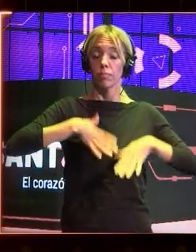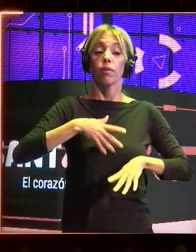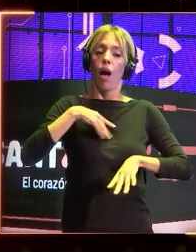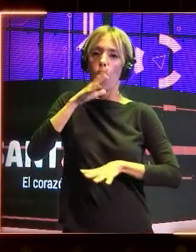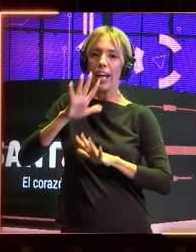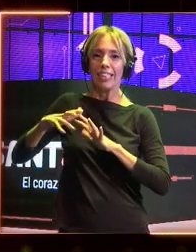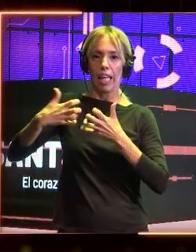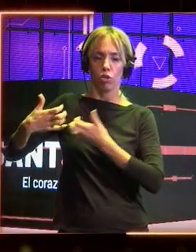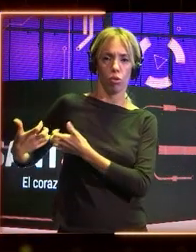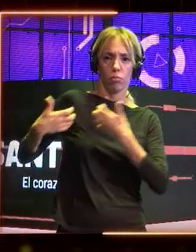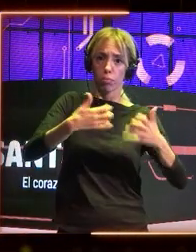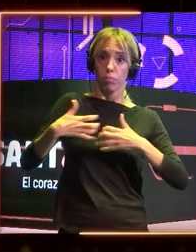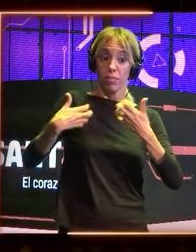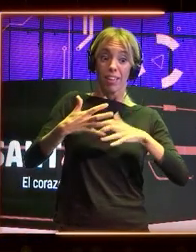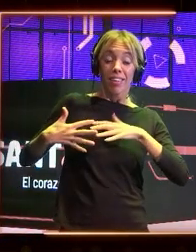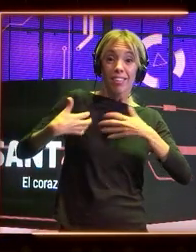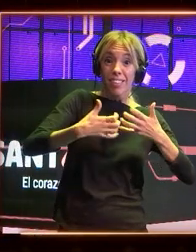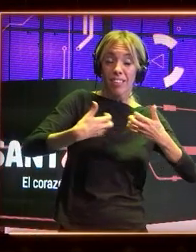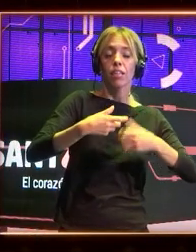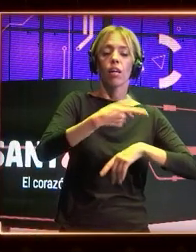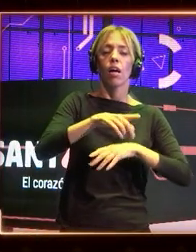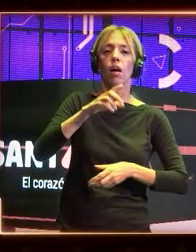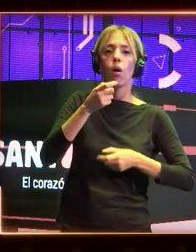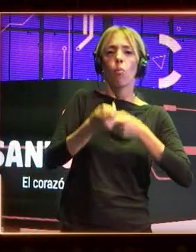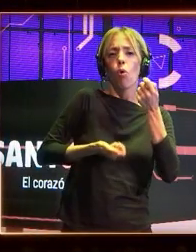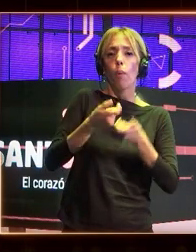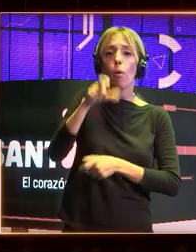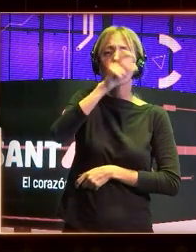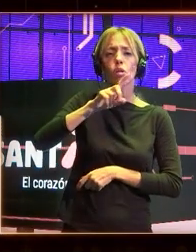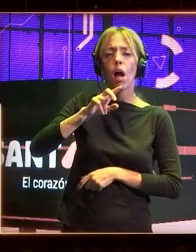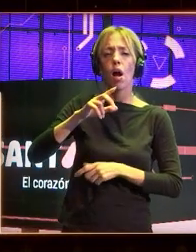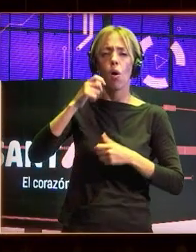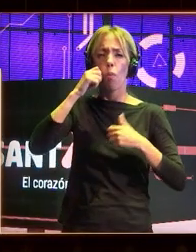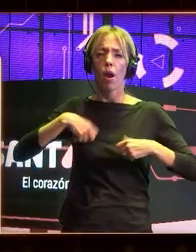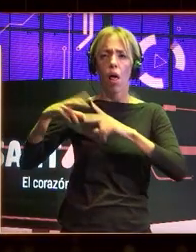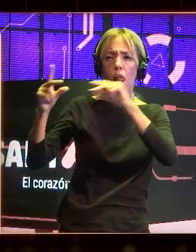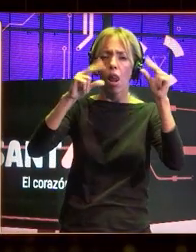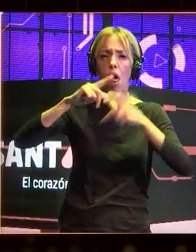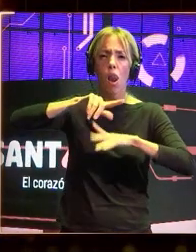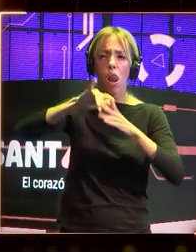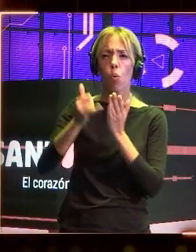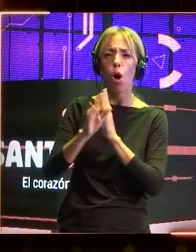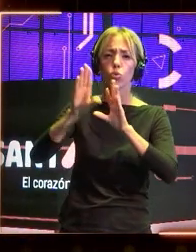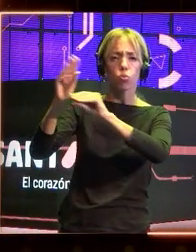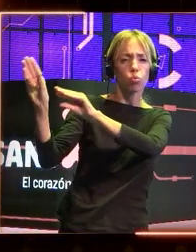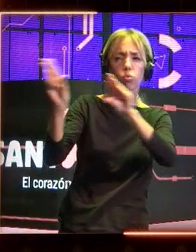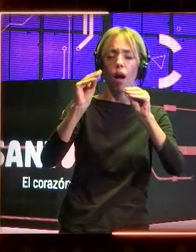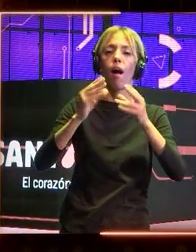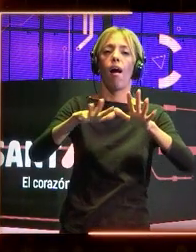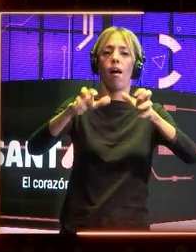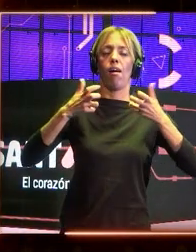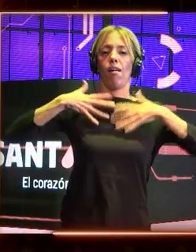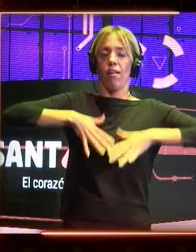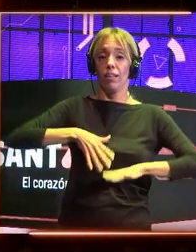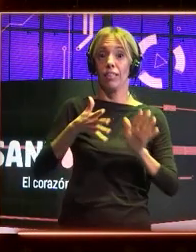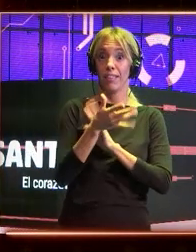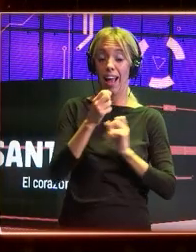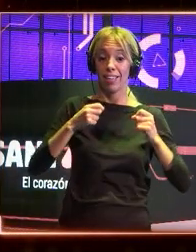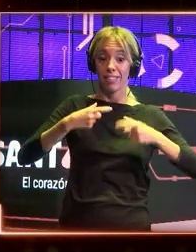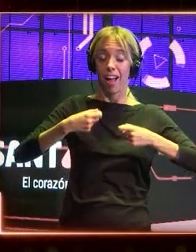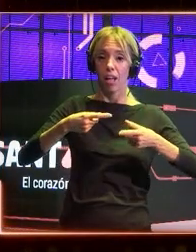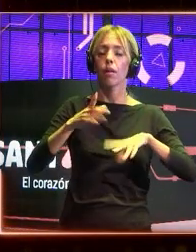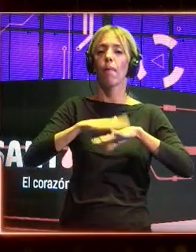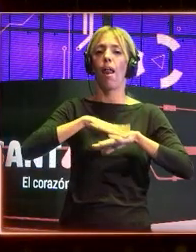mucho texto la ia va a aprender los patrones del lenguaje humano y con esto vamos a poder tener un sistema como es chat gpt que puede generar